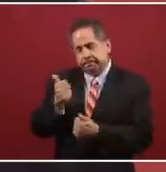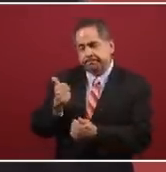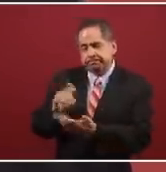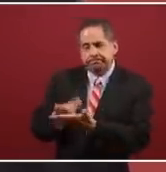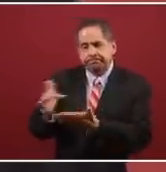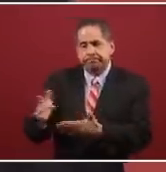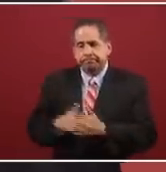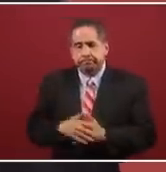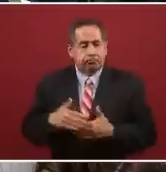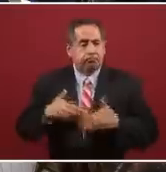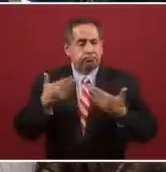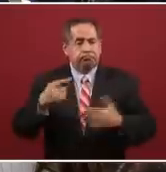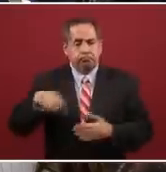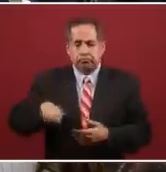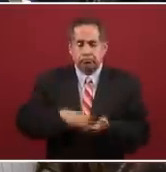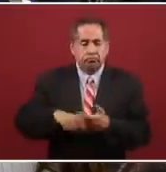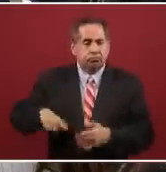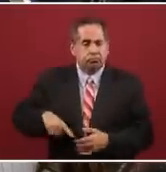por confiar en el gobierno,